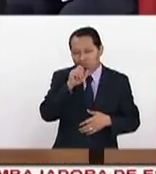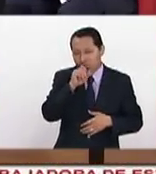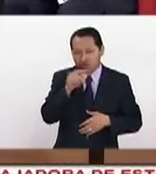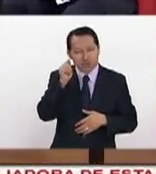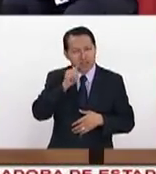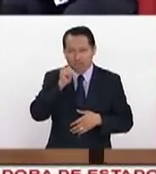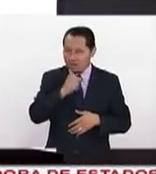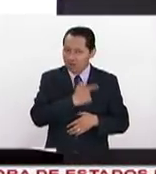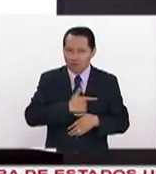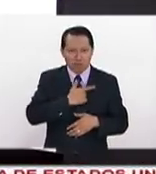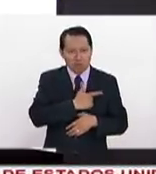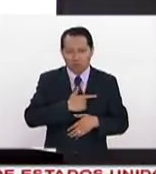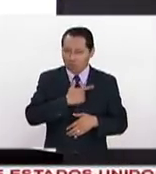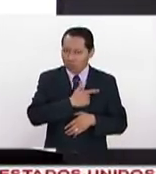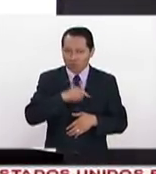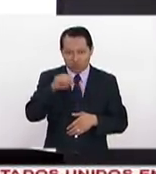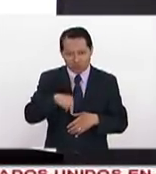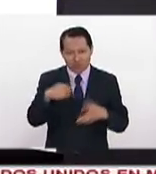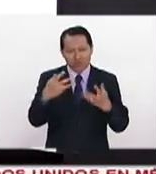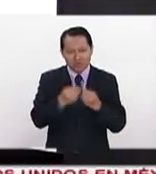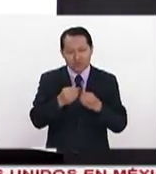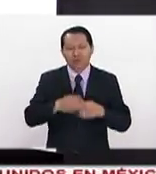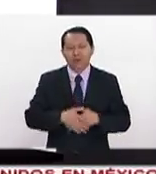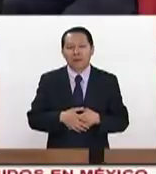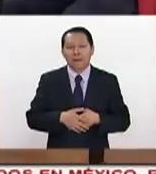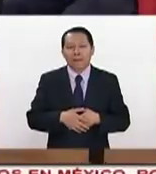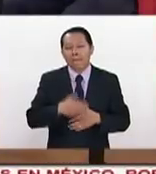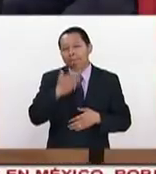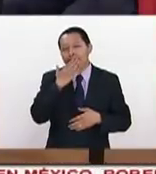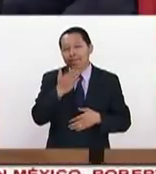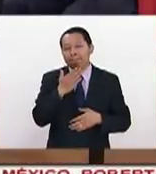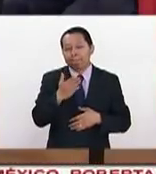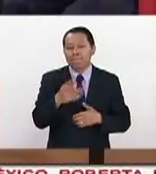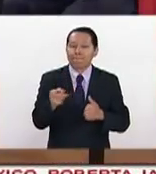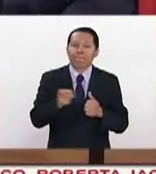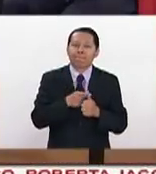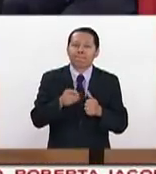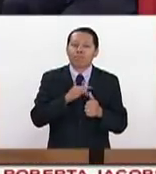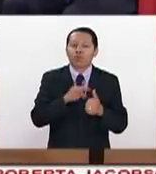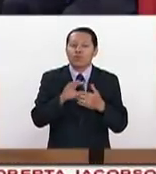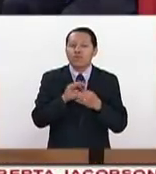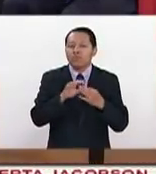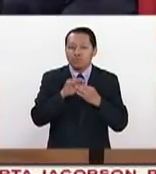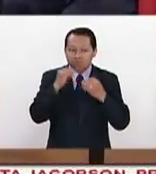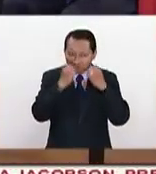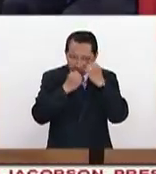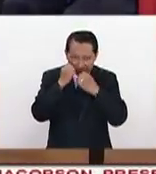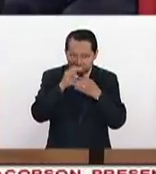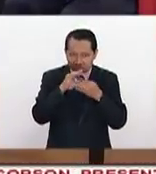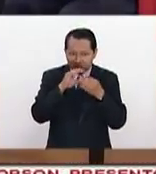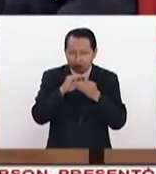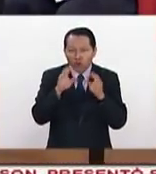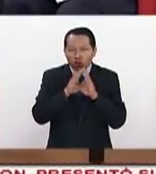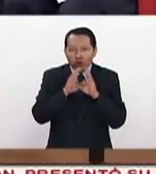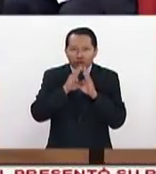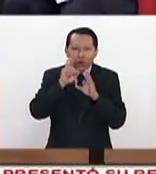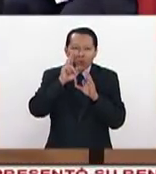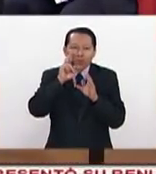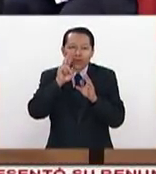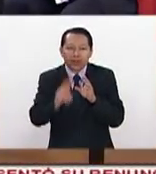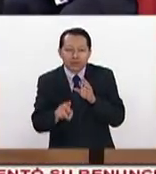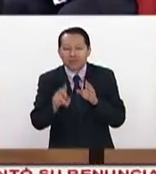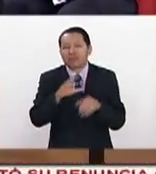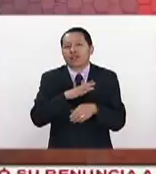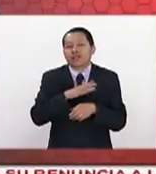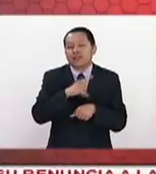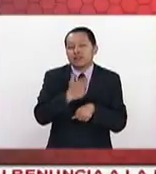un gusto estar aquí con ustedes, por supuesto. Gracias, gracias. Pues vamos a hacer primero un breve pues, análisis tuyo de cómo estás viendo